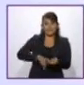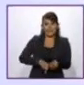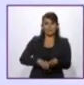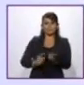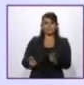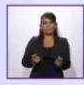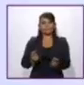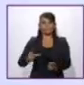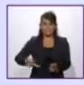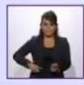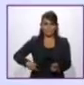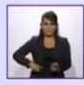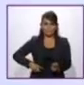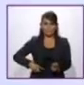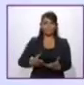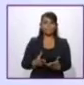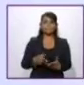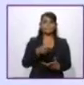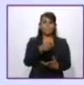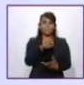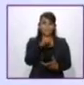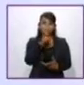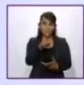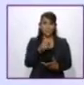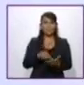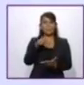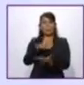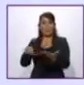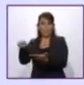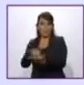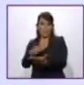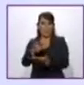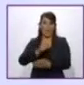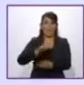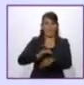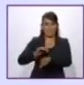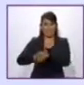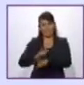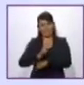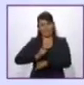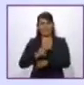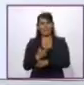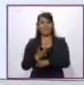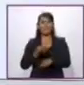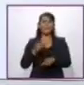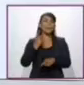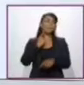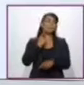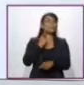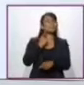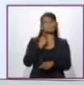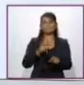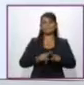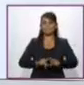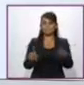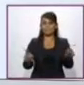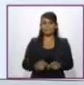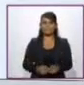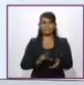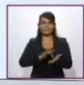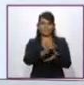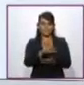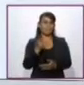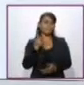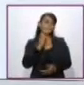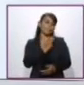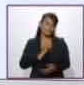pública. No cuota de amigos ni de cuota política. Muchas gracias, candidato.